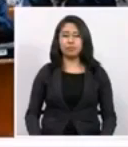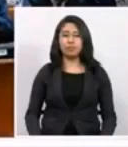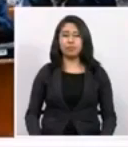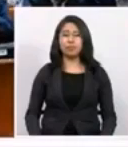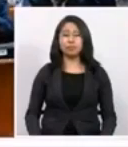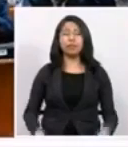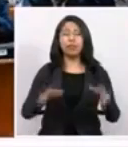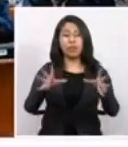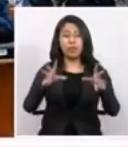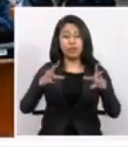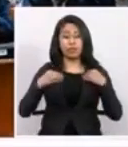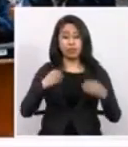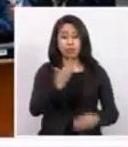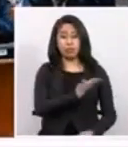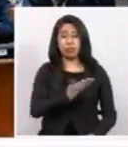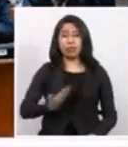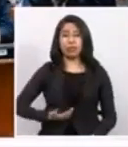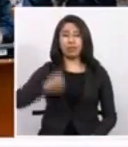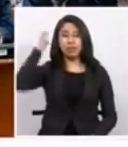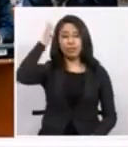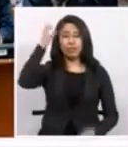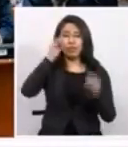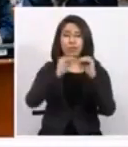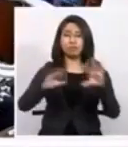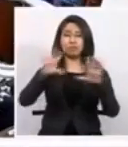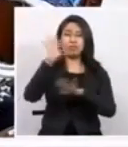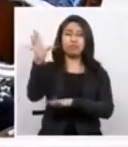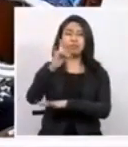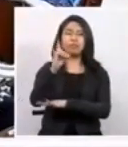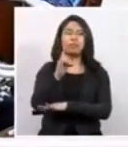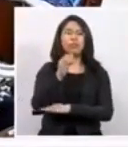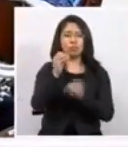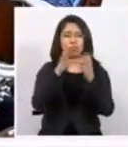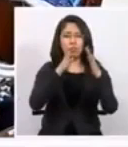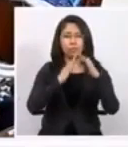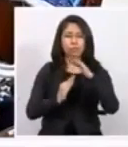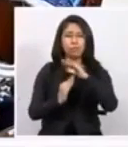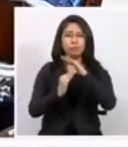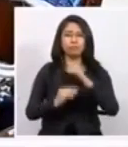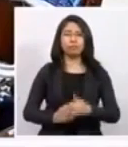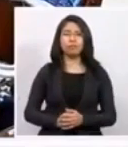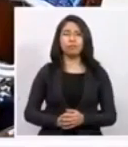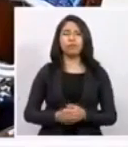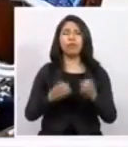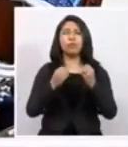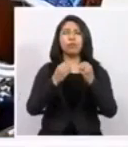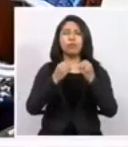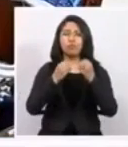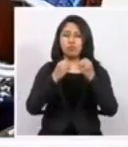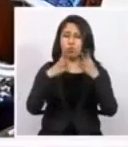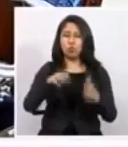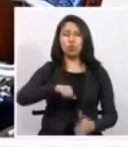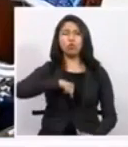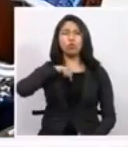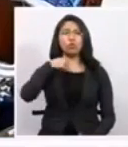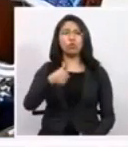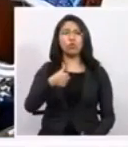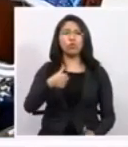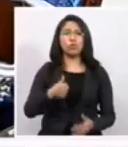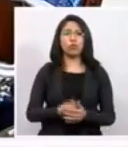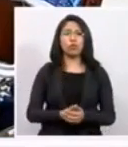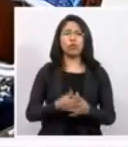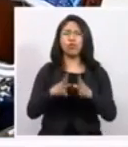Asumo la presidencia del Estado Plurinacional de Bolivia con mucha humildad, con mucha honra y con